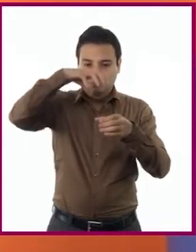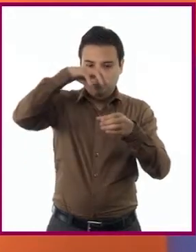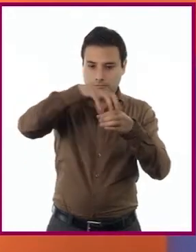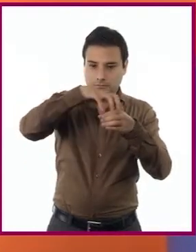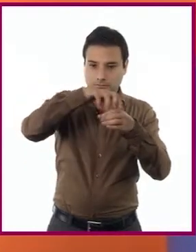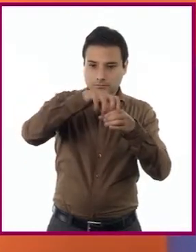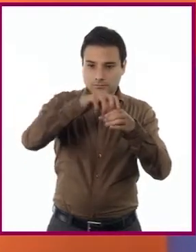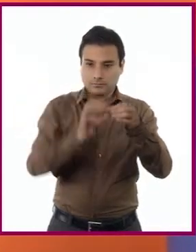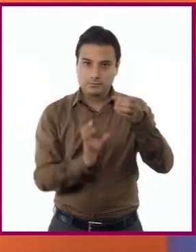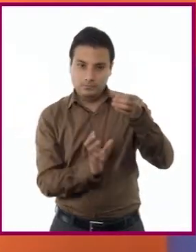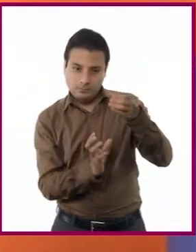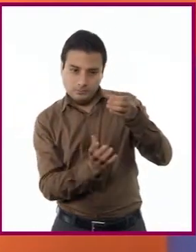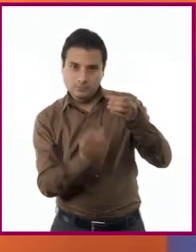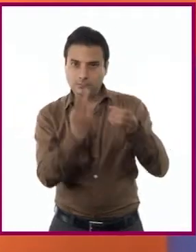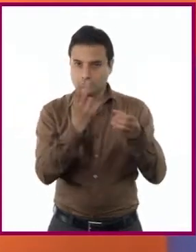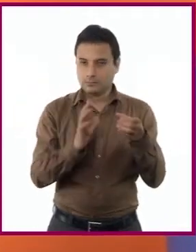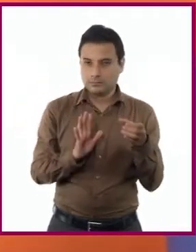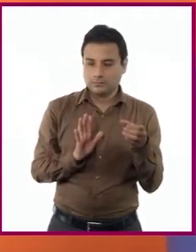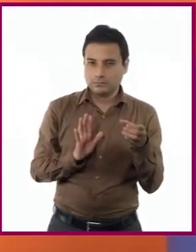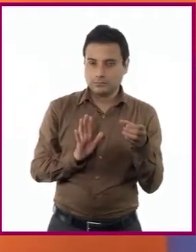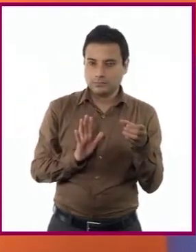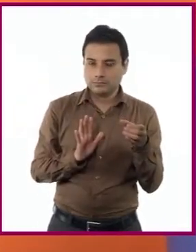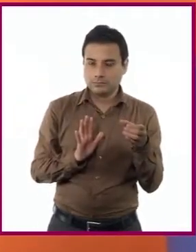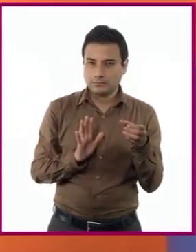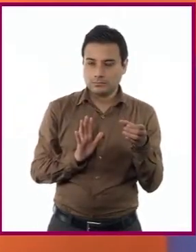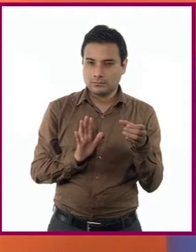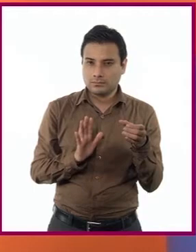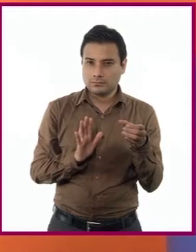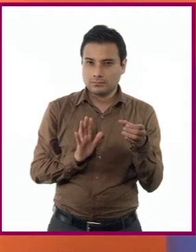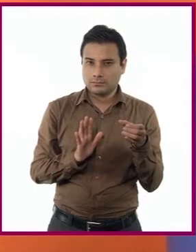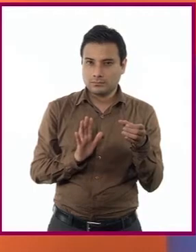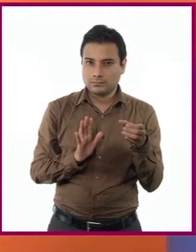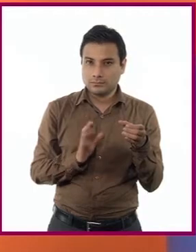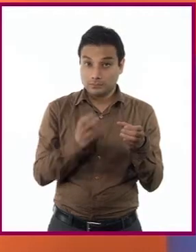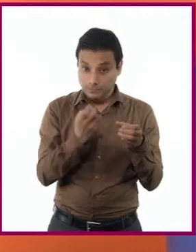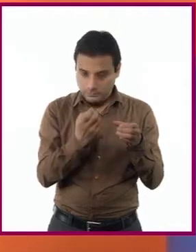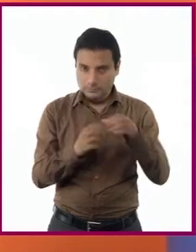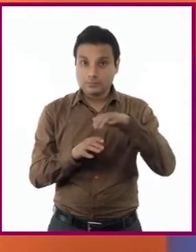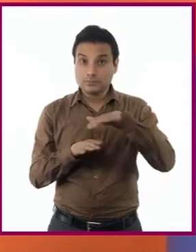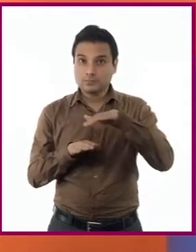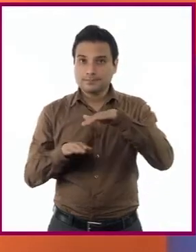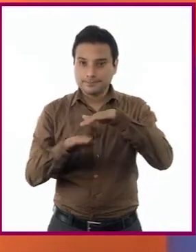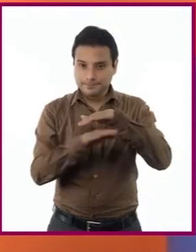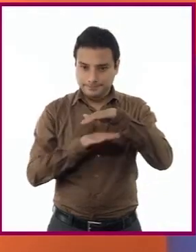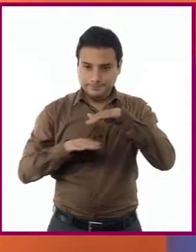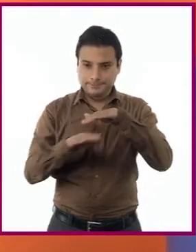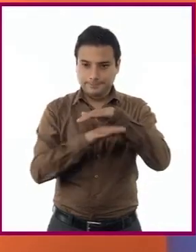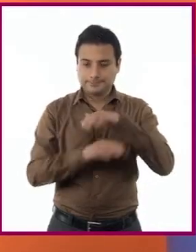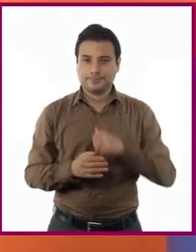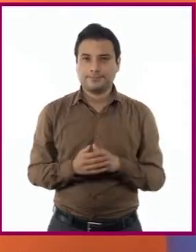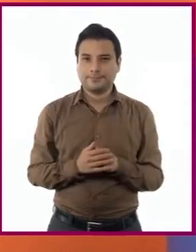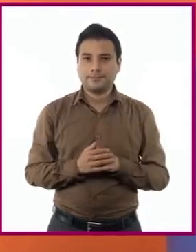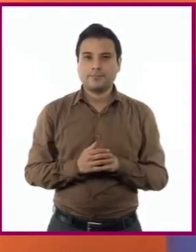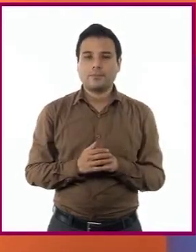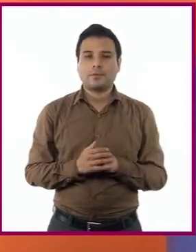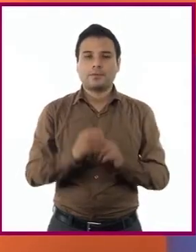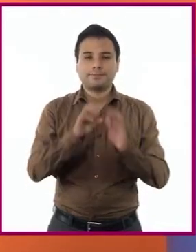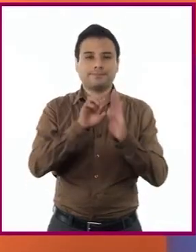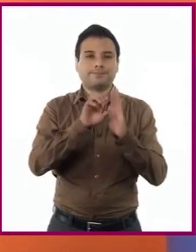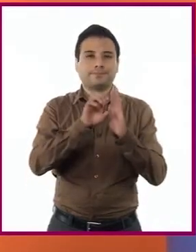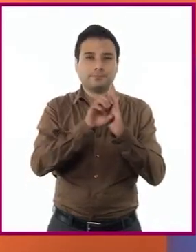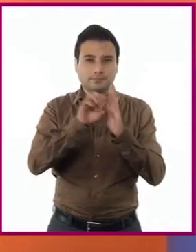paralelos entre sí que conformarían las bases del cuerpo si se mide la distancia